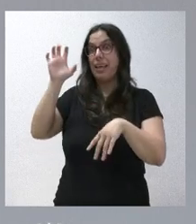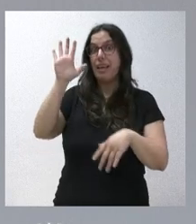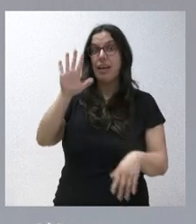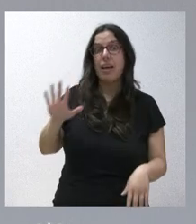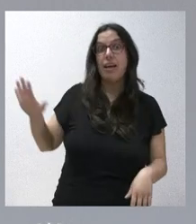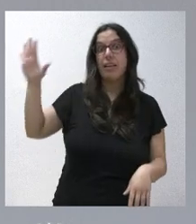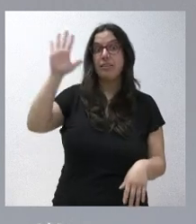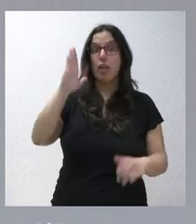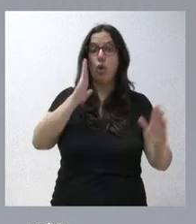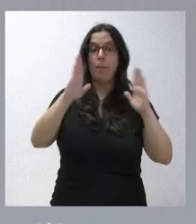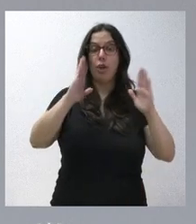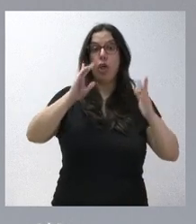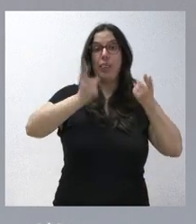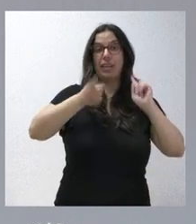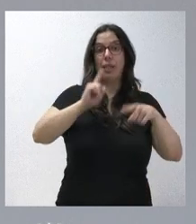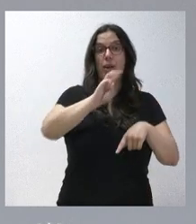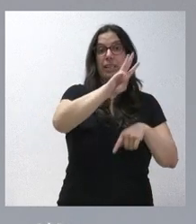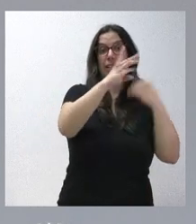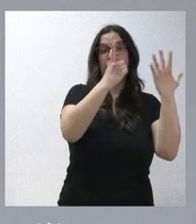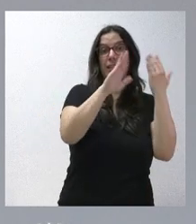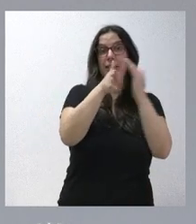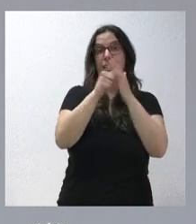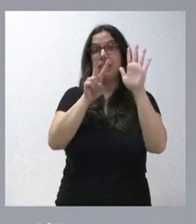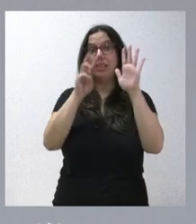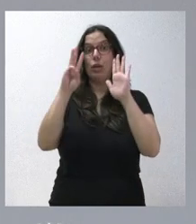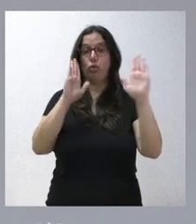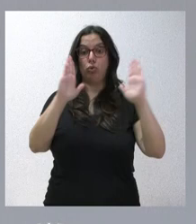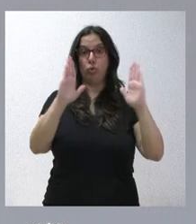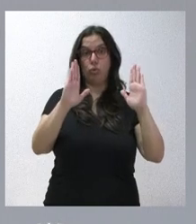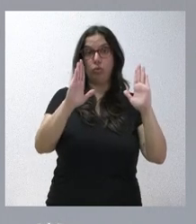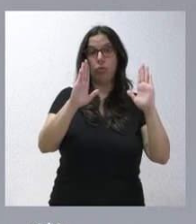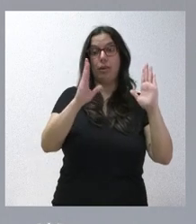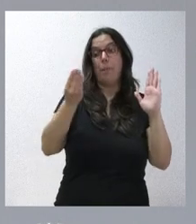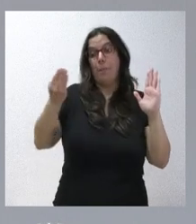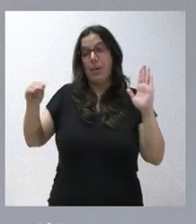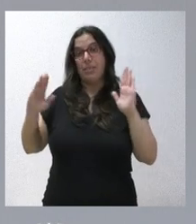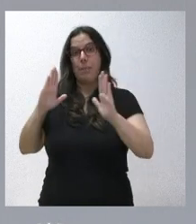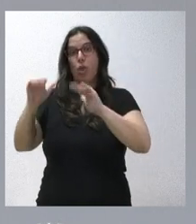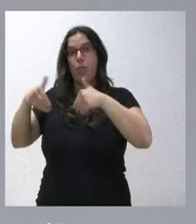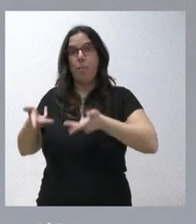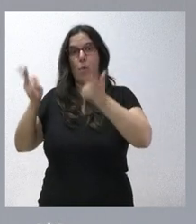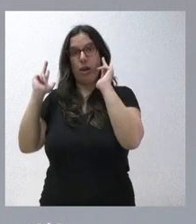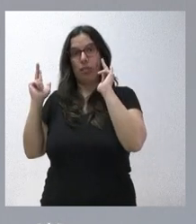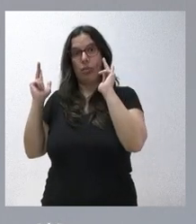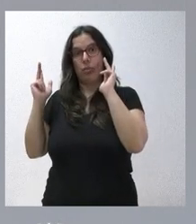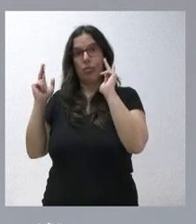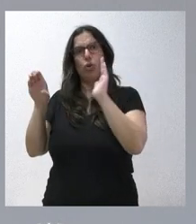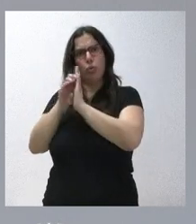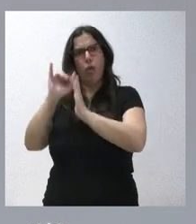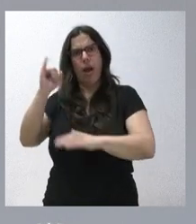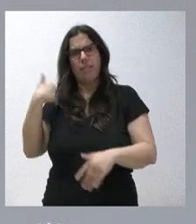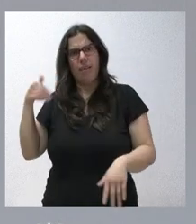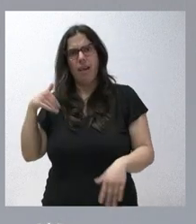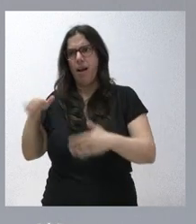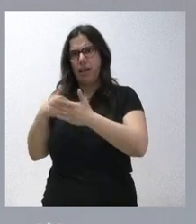Dictadura del 36 al 78 con un periodo democrático bajo la vigencia actual de la Constitución